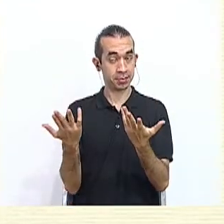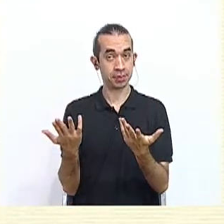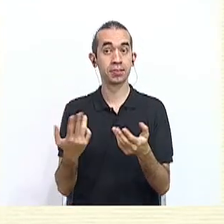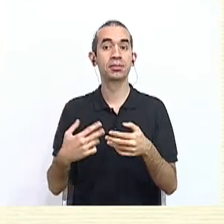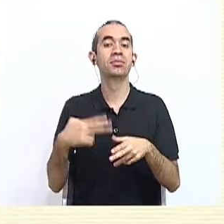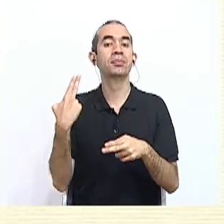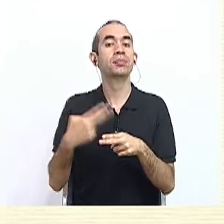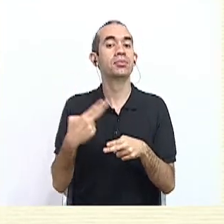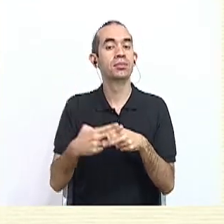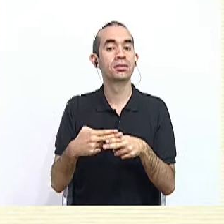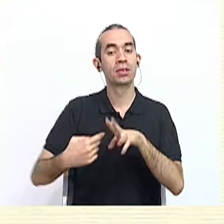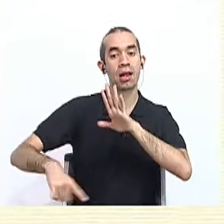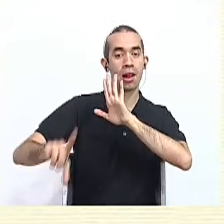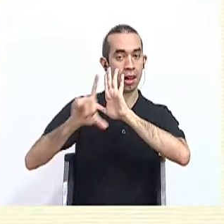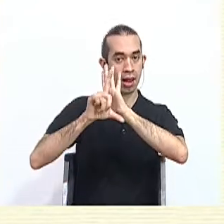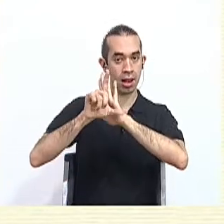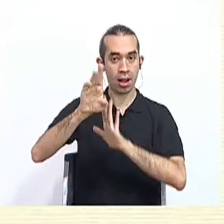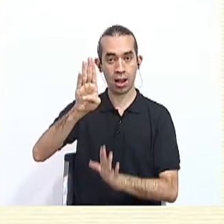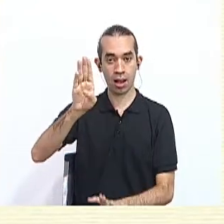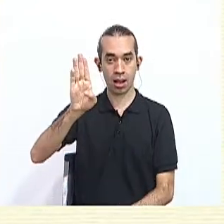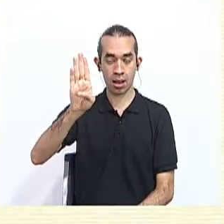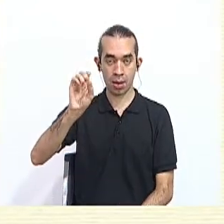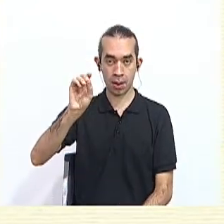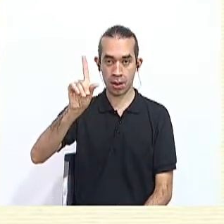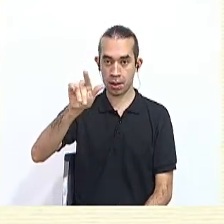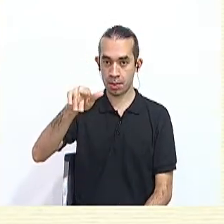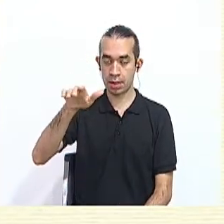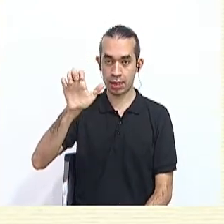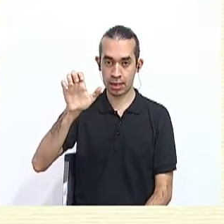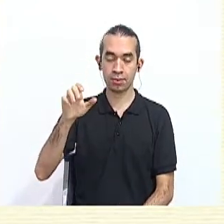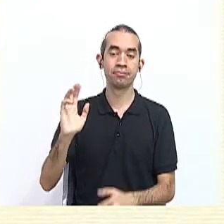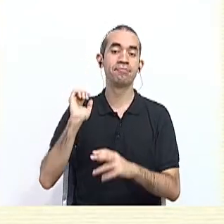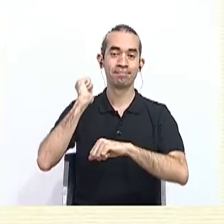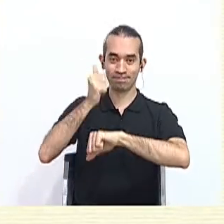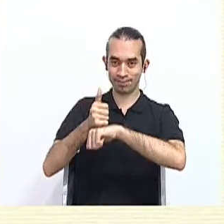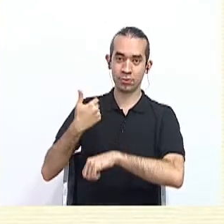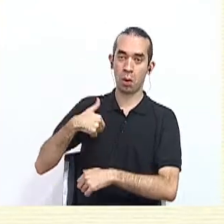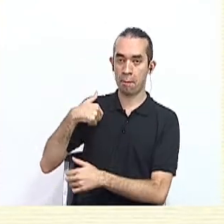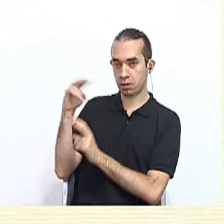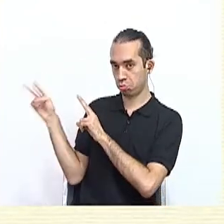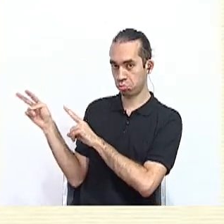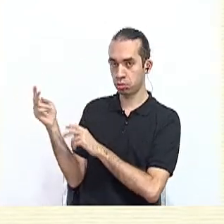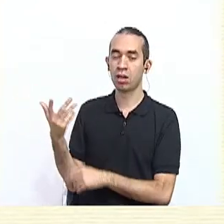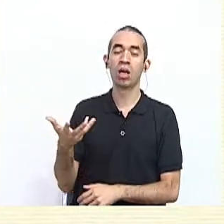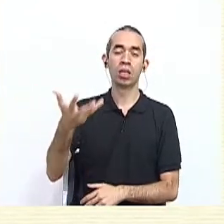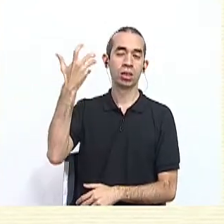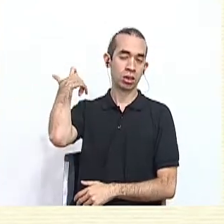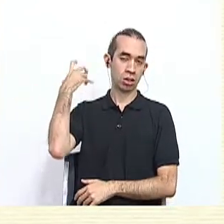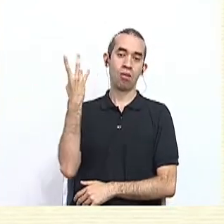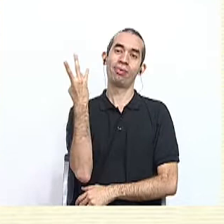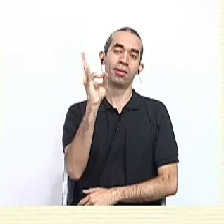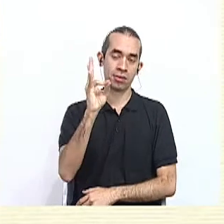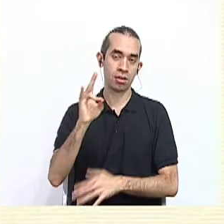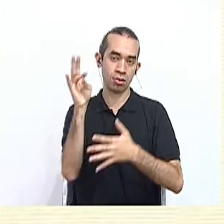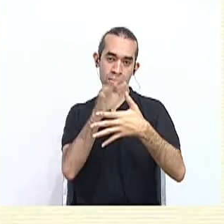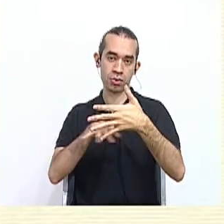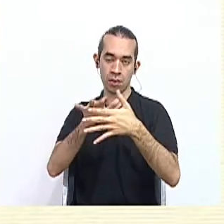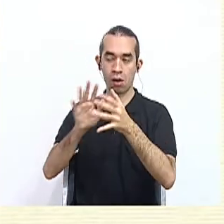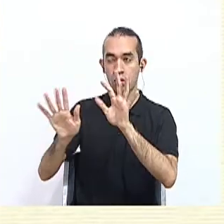que se conoce como la ley de Boyle, que Robert Boyle estableció en el siglo XVII para estudiar los